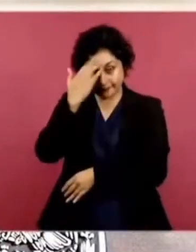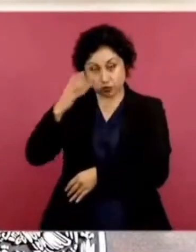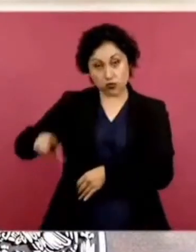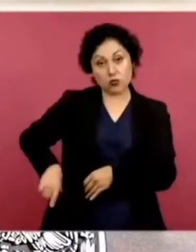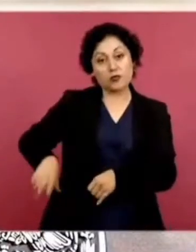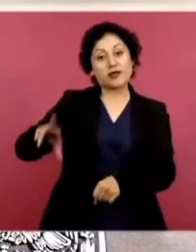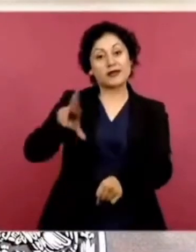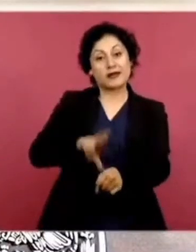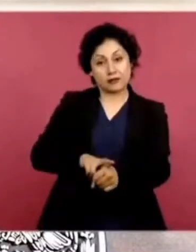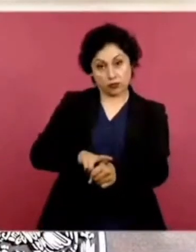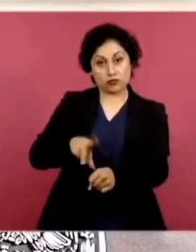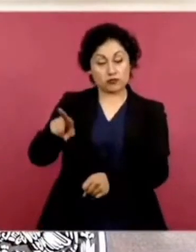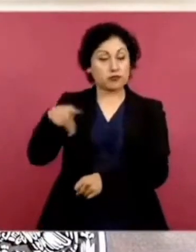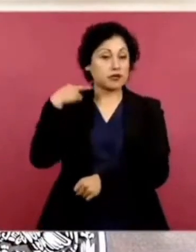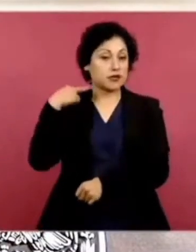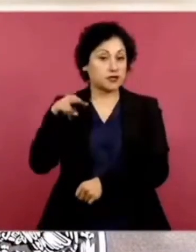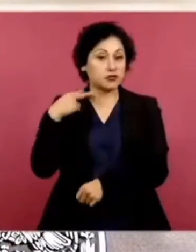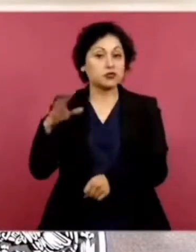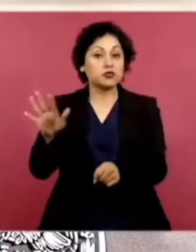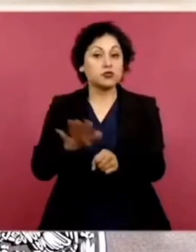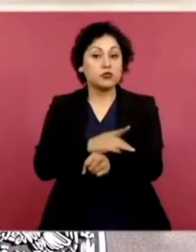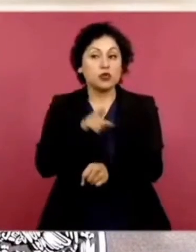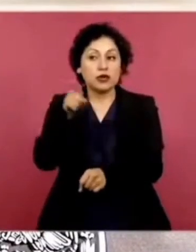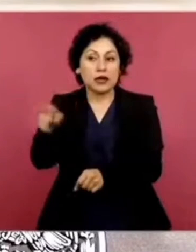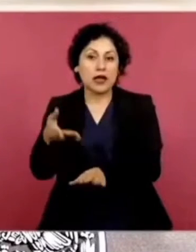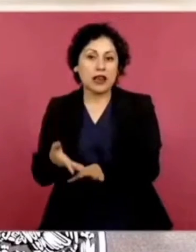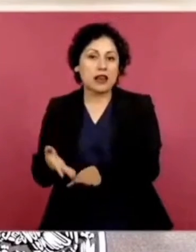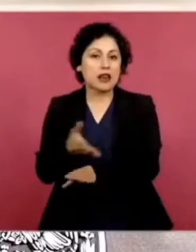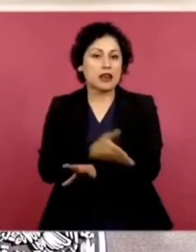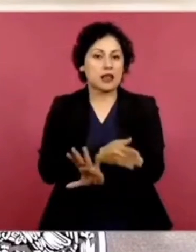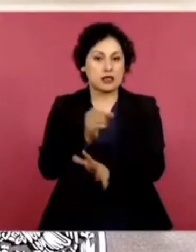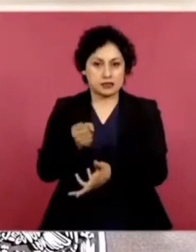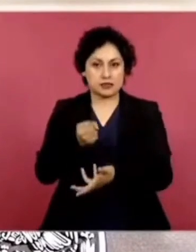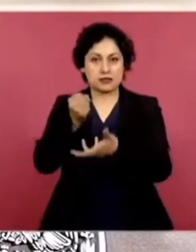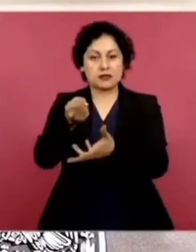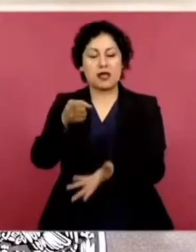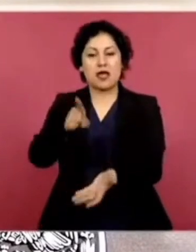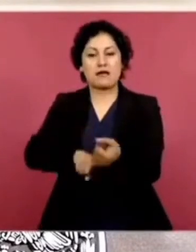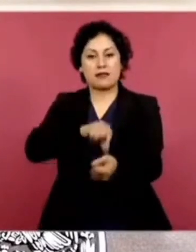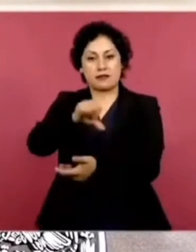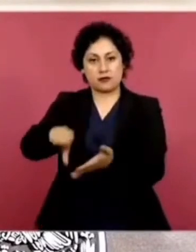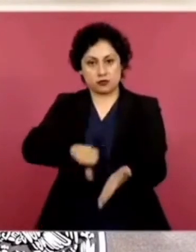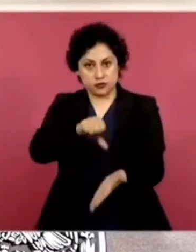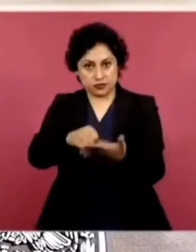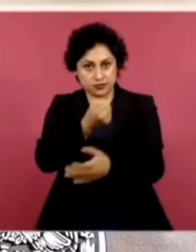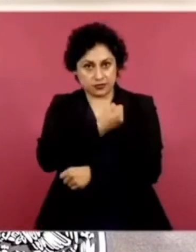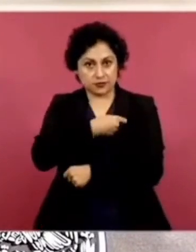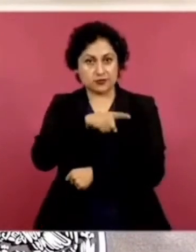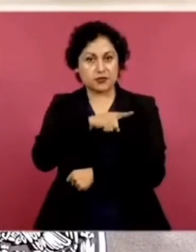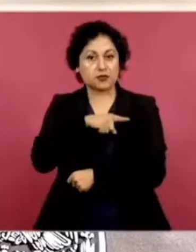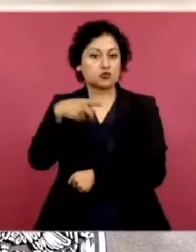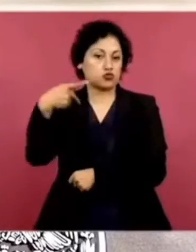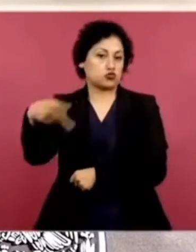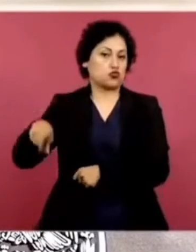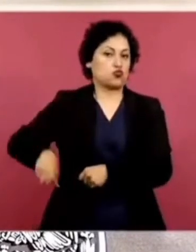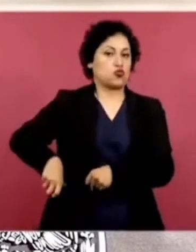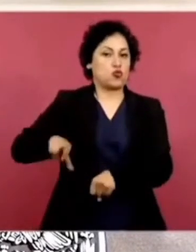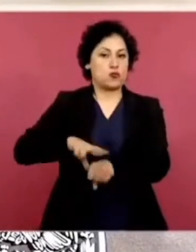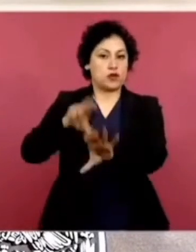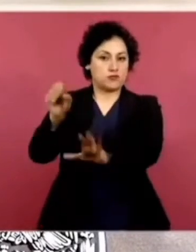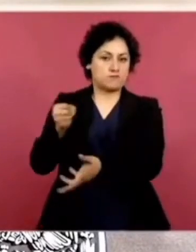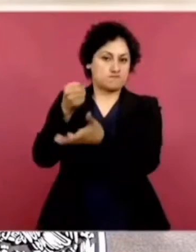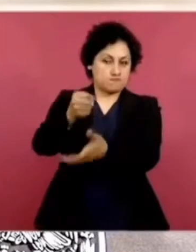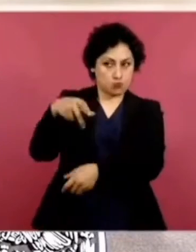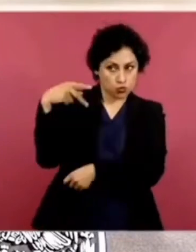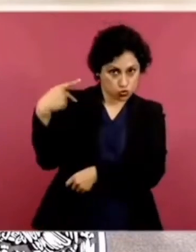hizo una inversión previa, que así la pactamos, en los centros de salud en el primer nivel por parte del gobierno de Veracruz con